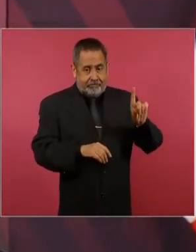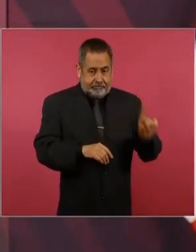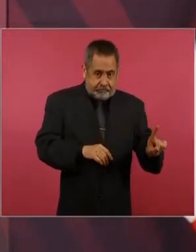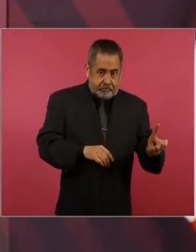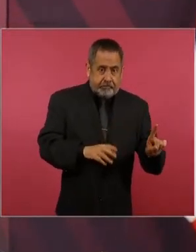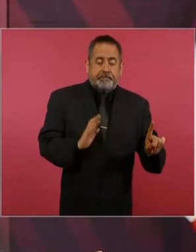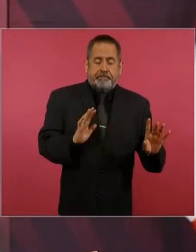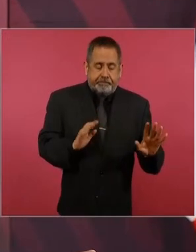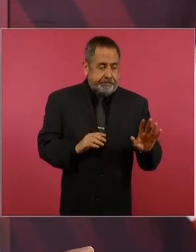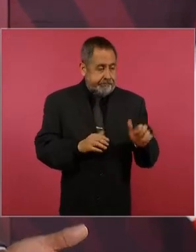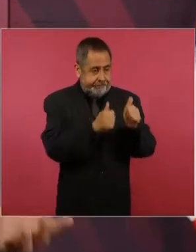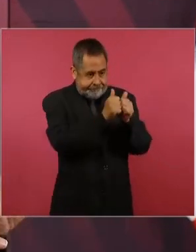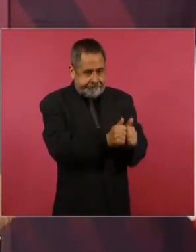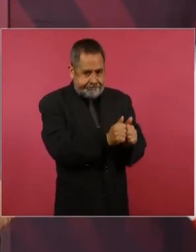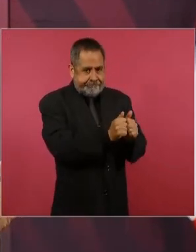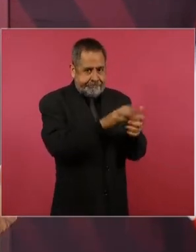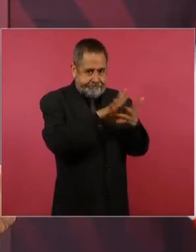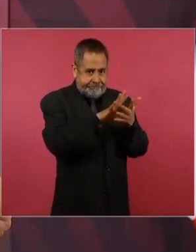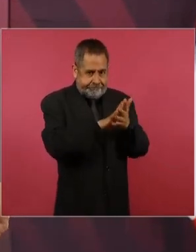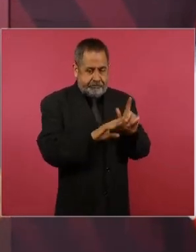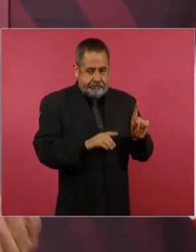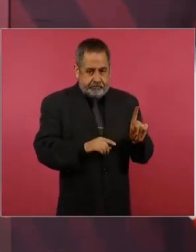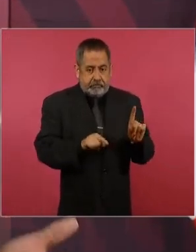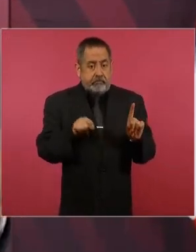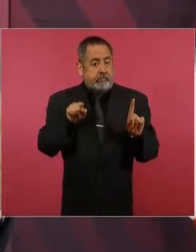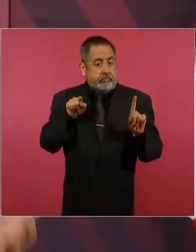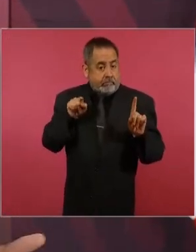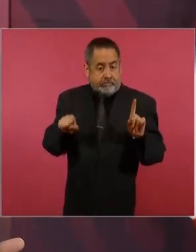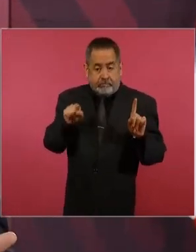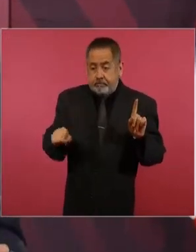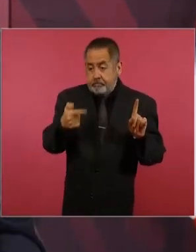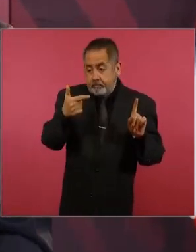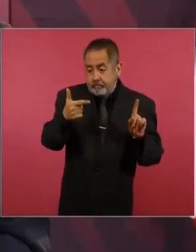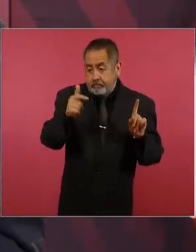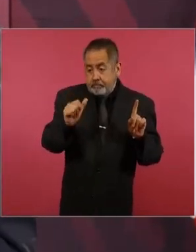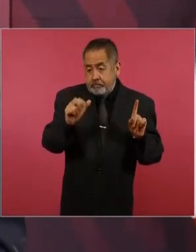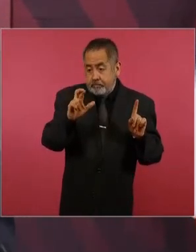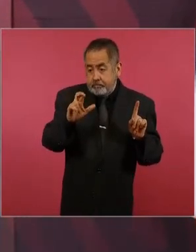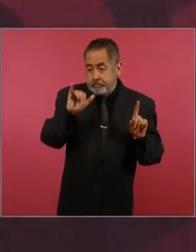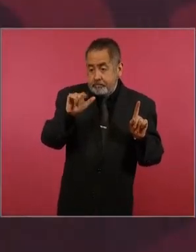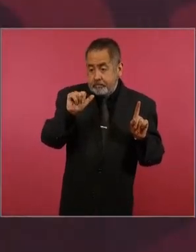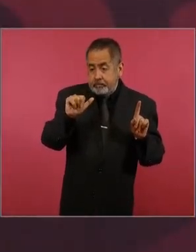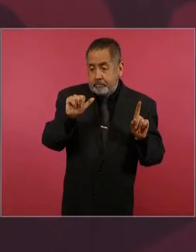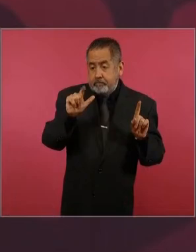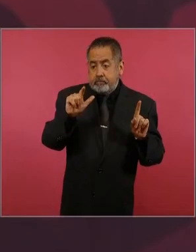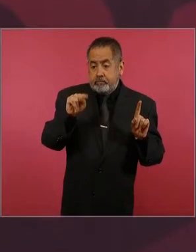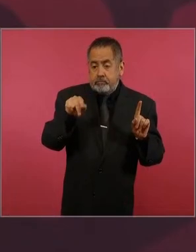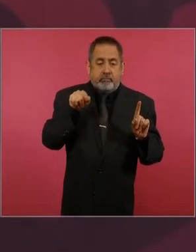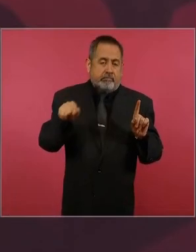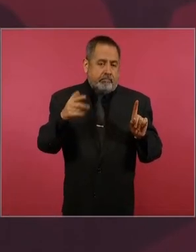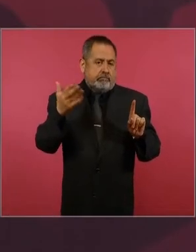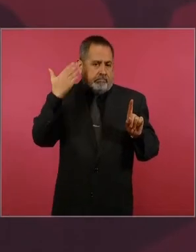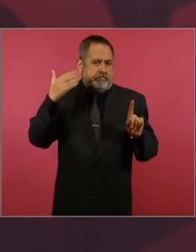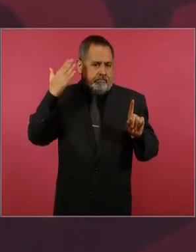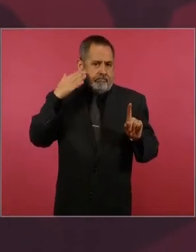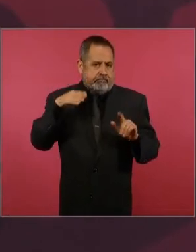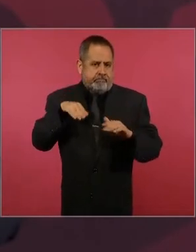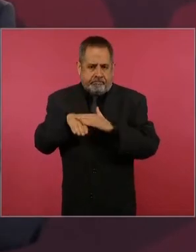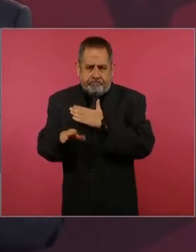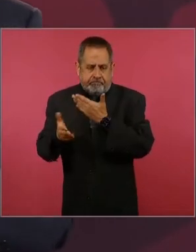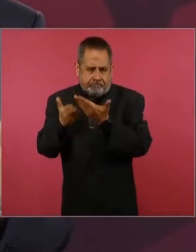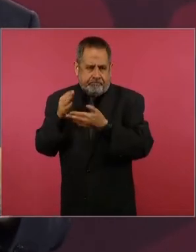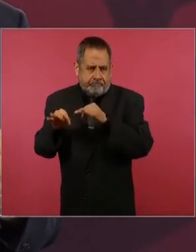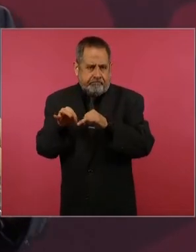Luna se había formado o había iniciado su carrera en el CISEN, en el Centro de Espionaje